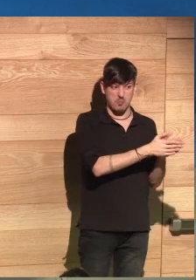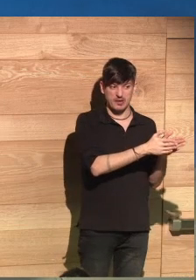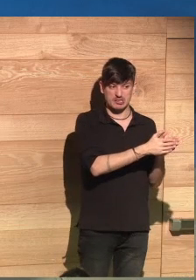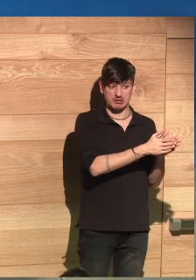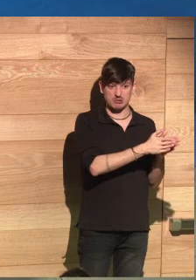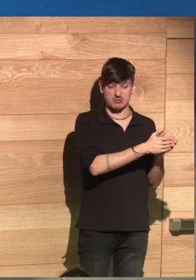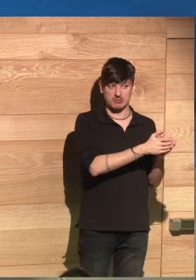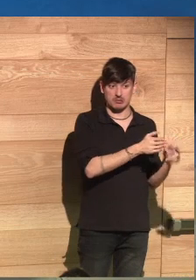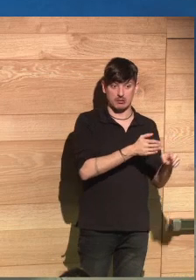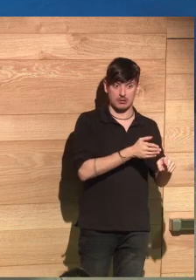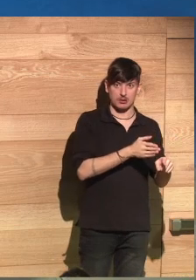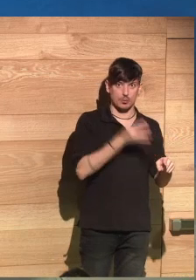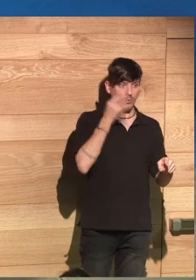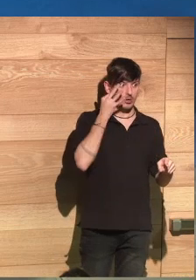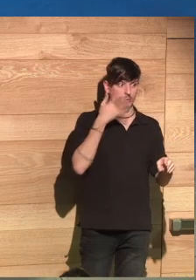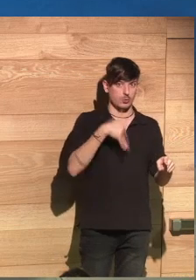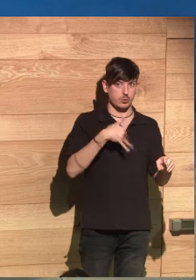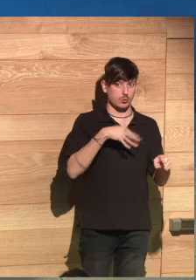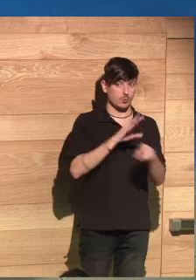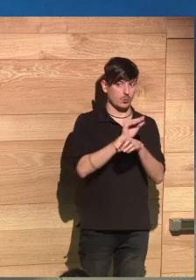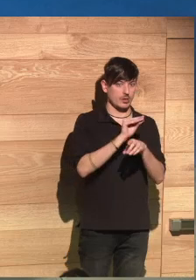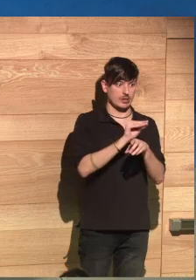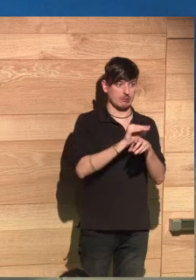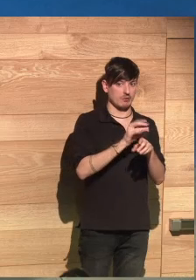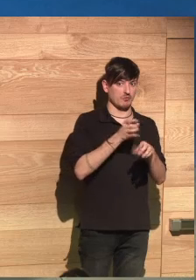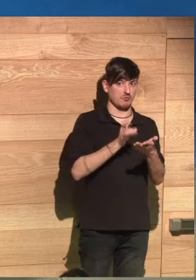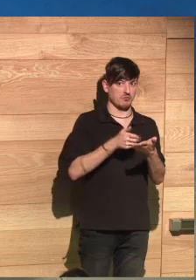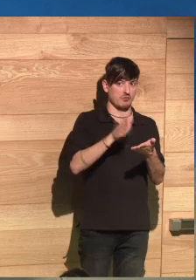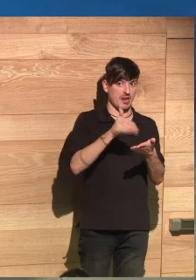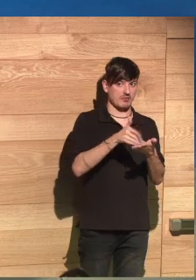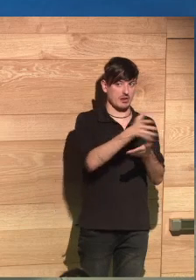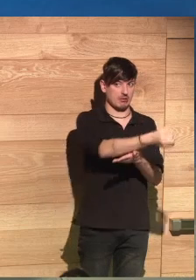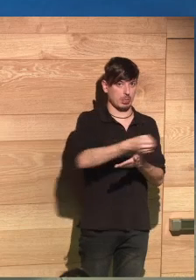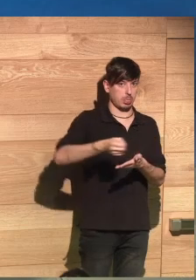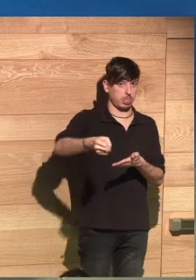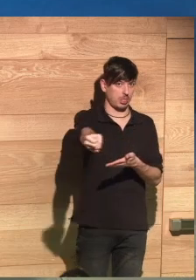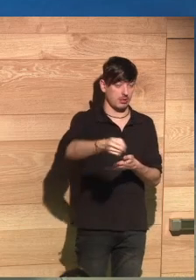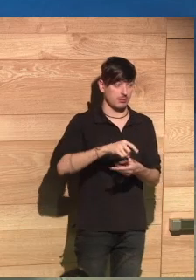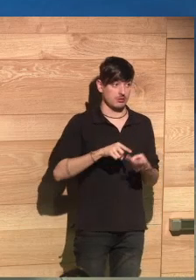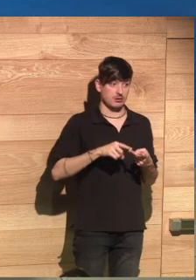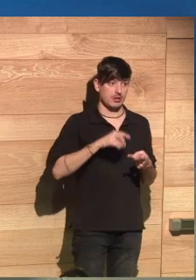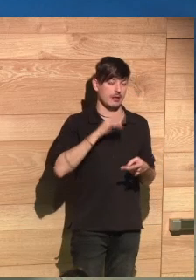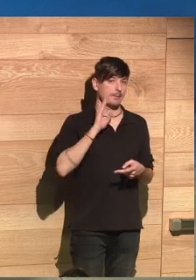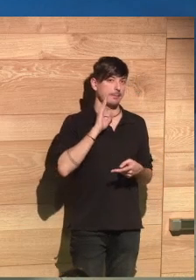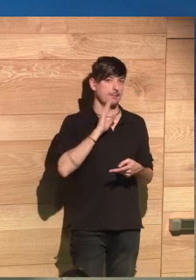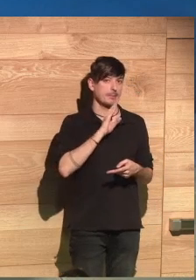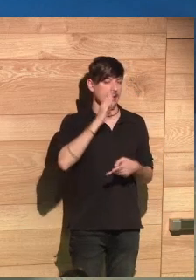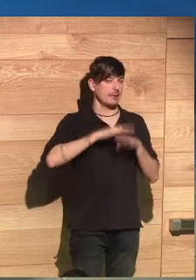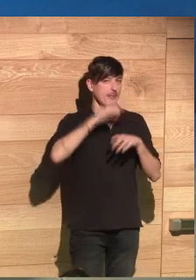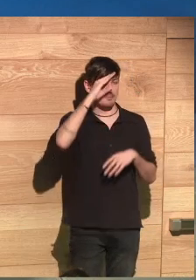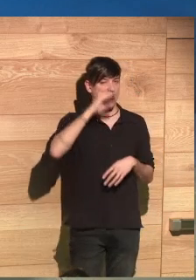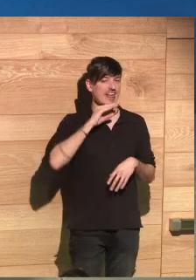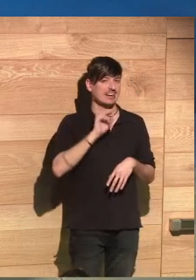esta mujer vale mucho, fuera con ella y la vamos a mandar de pionera. Y el padrastro es el que la apoya y dice, pero si son